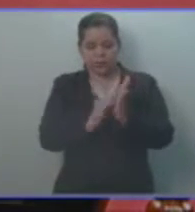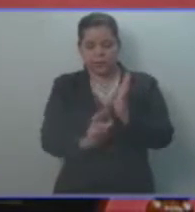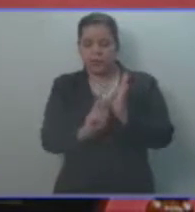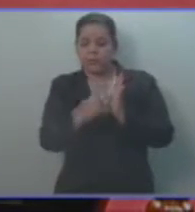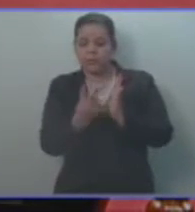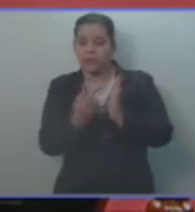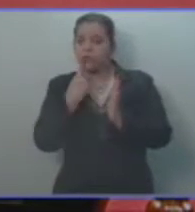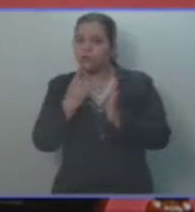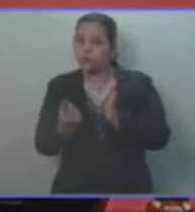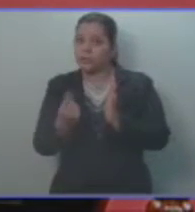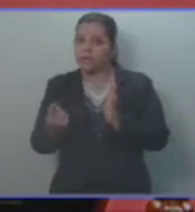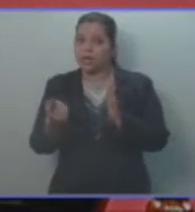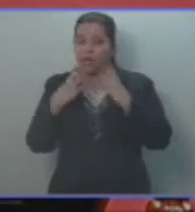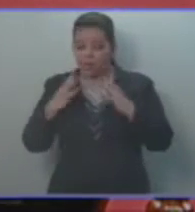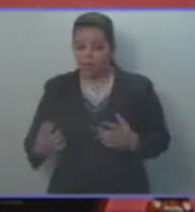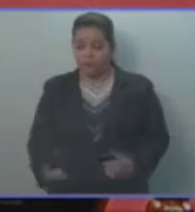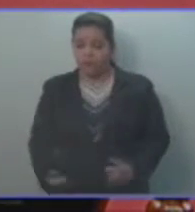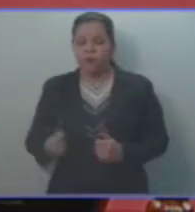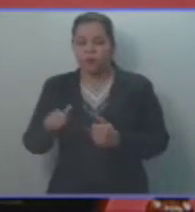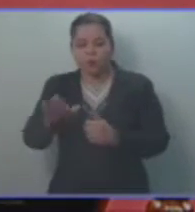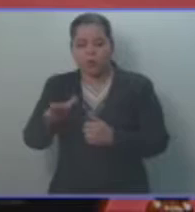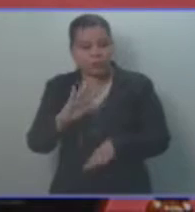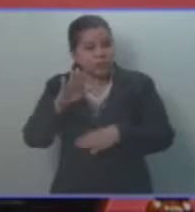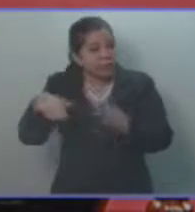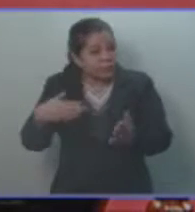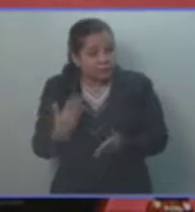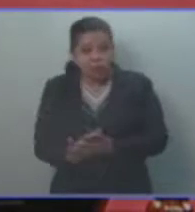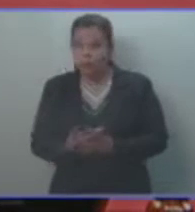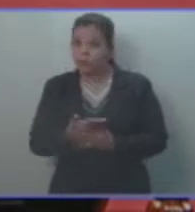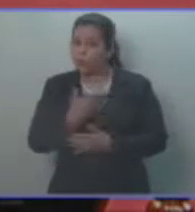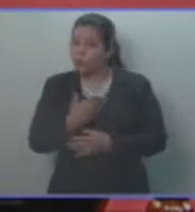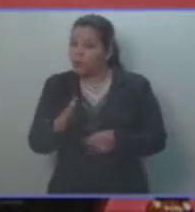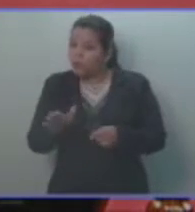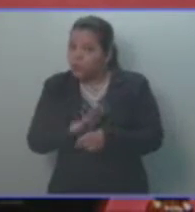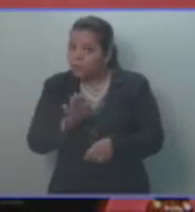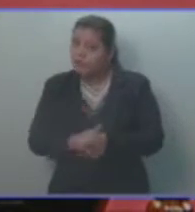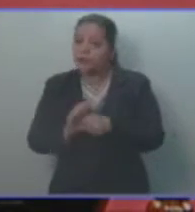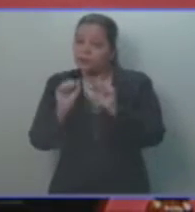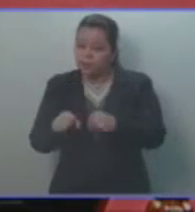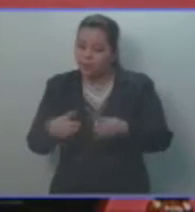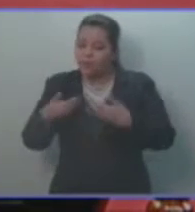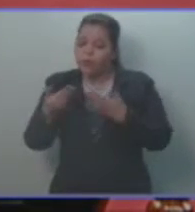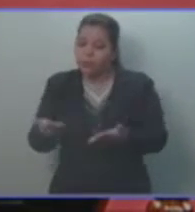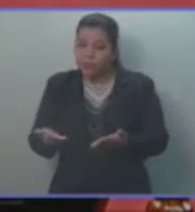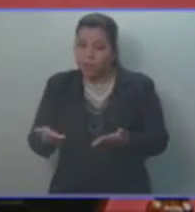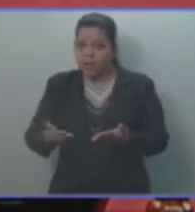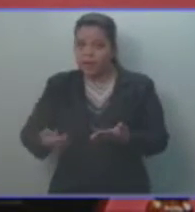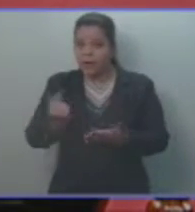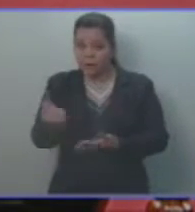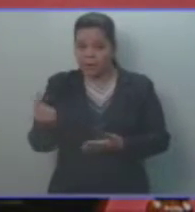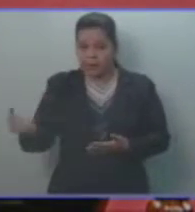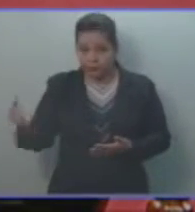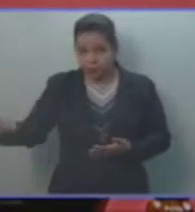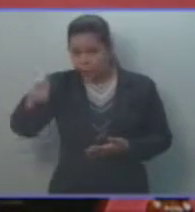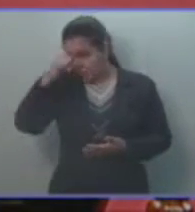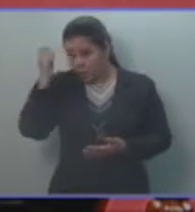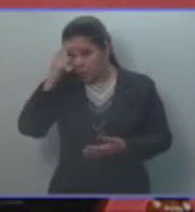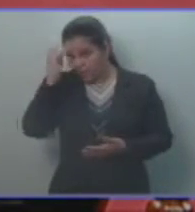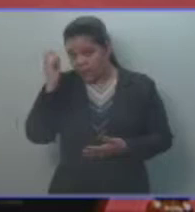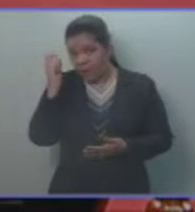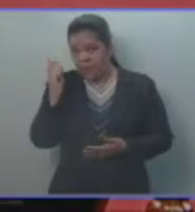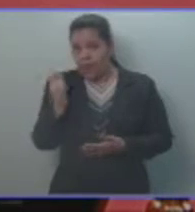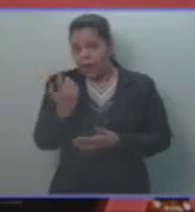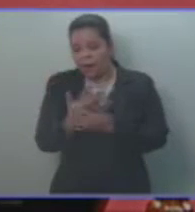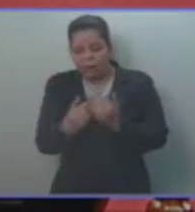el Estado empleará todos los recursos que estén a su alcance para proporcionar ocupación al trabajador, manual o